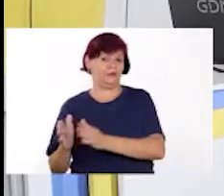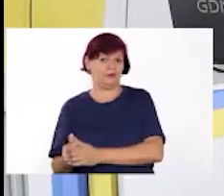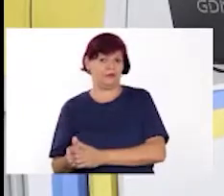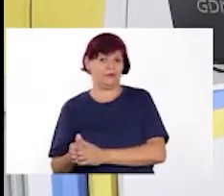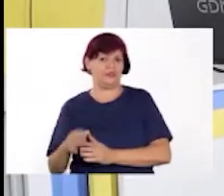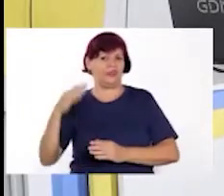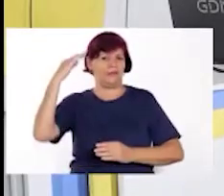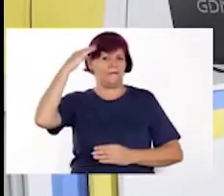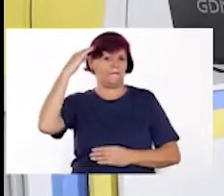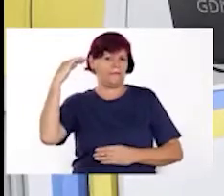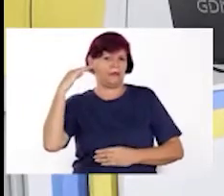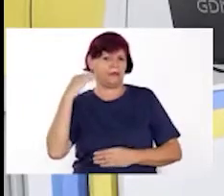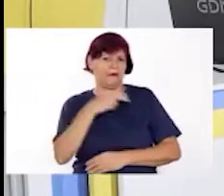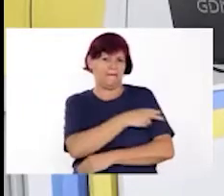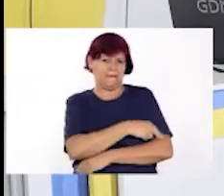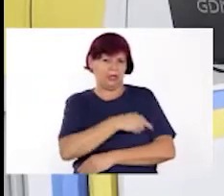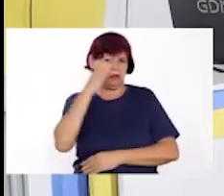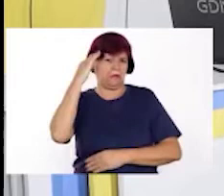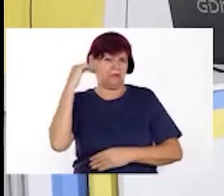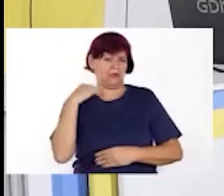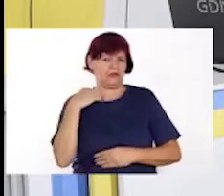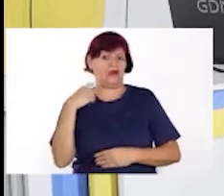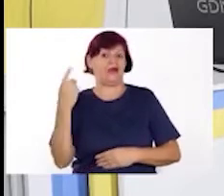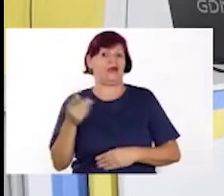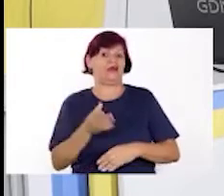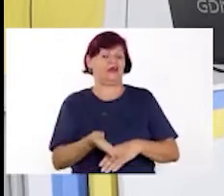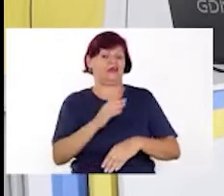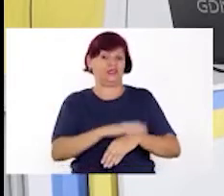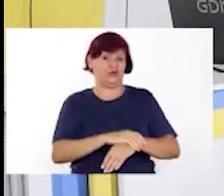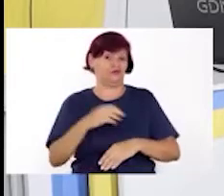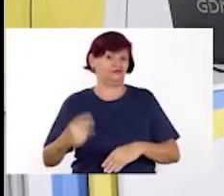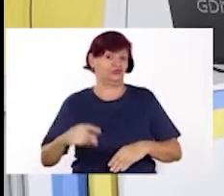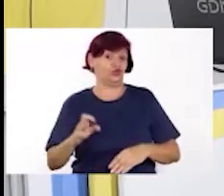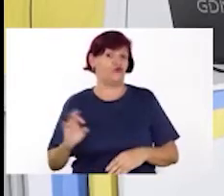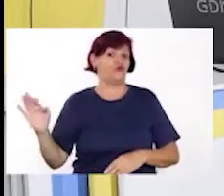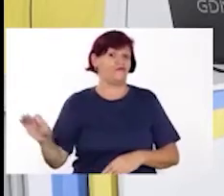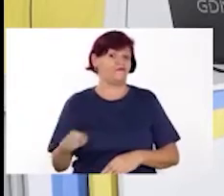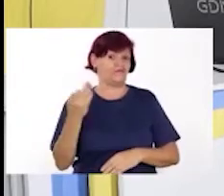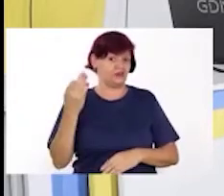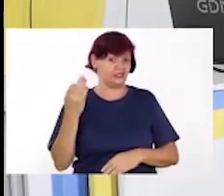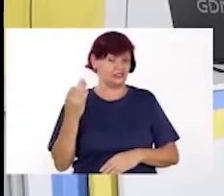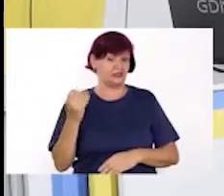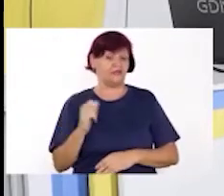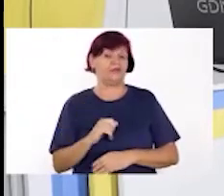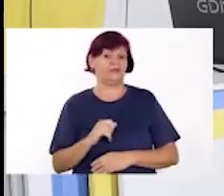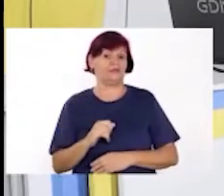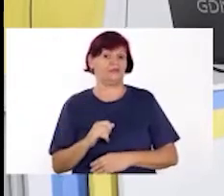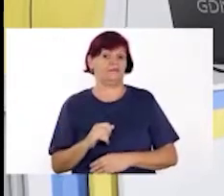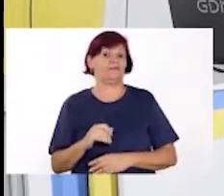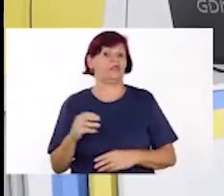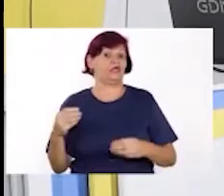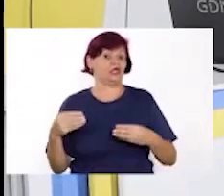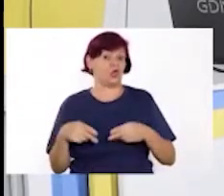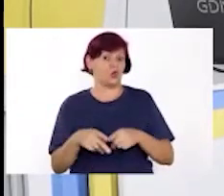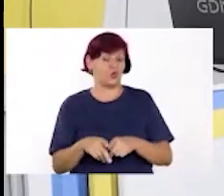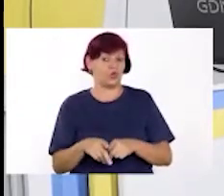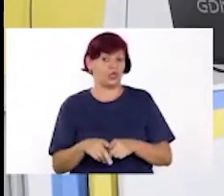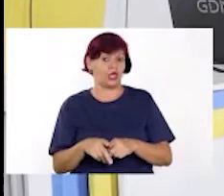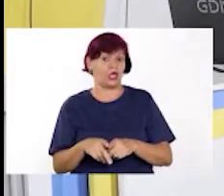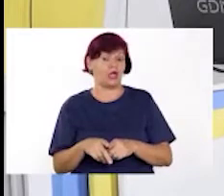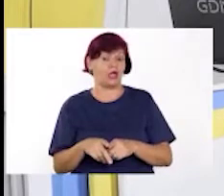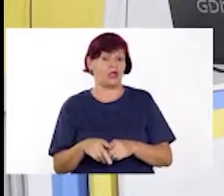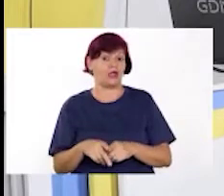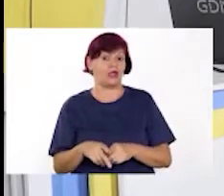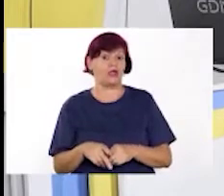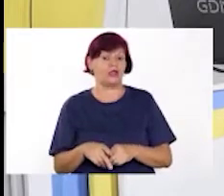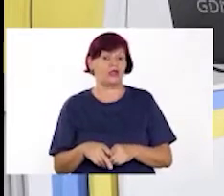Pasemos ahora al caso de Vietnam. Vietnam era una colonia francesa que conformaba